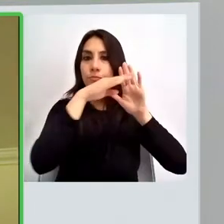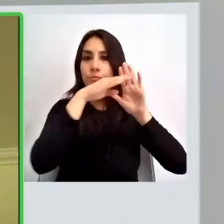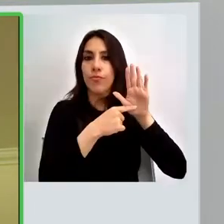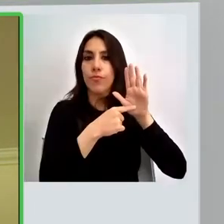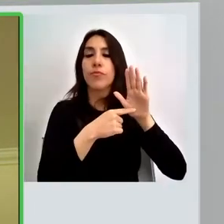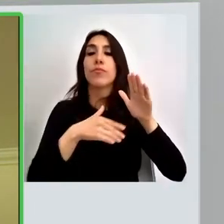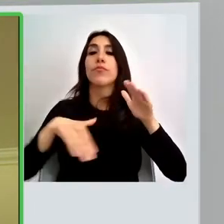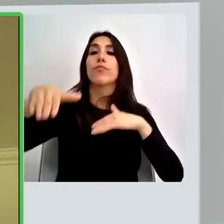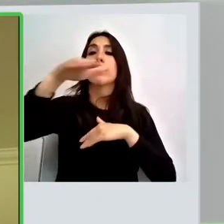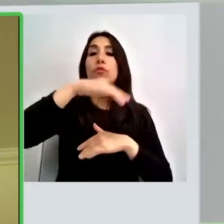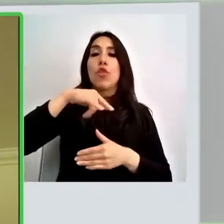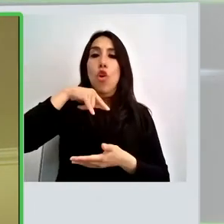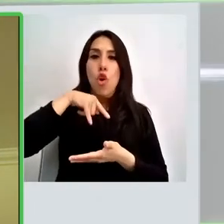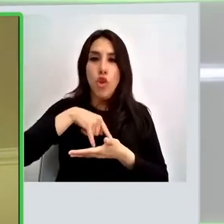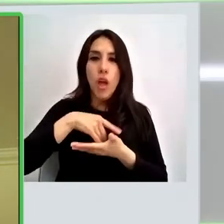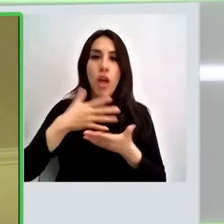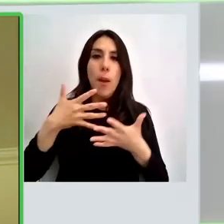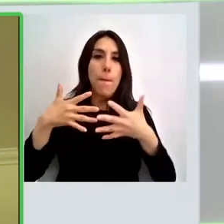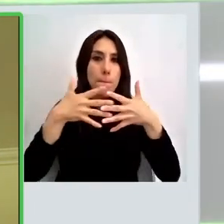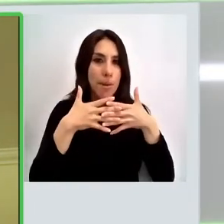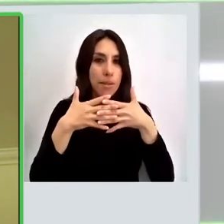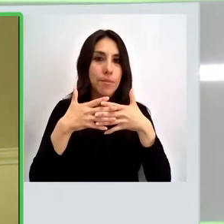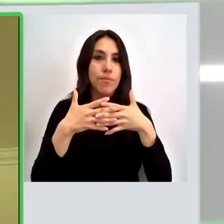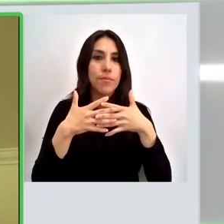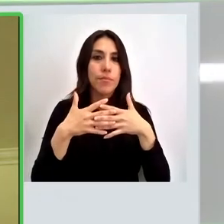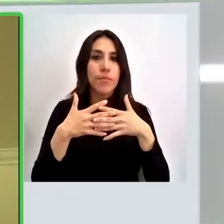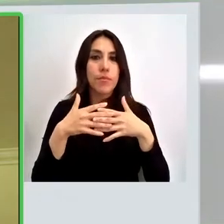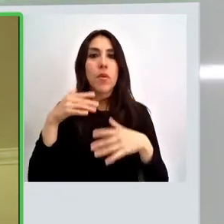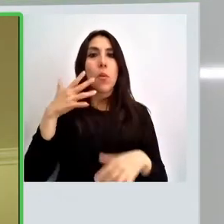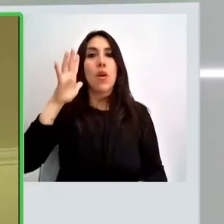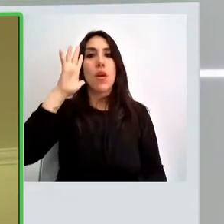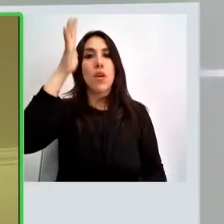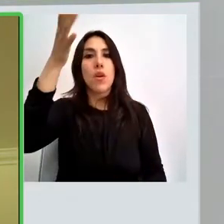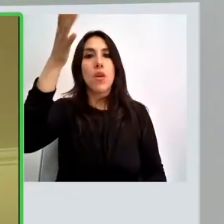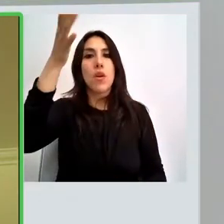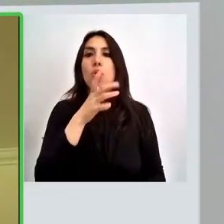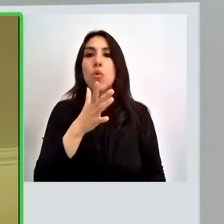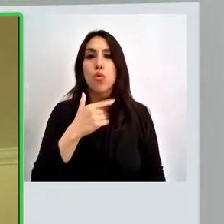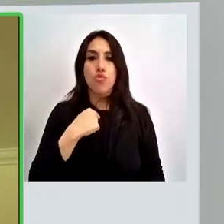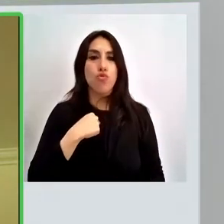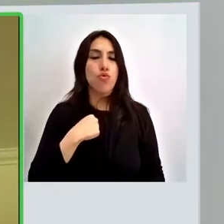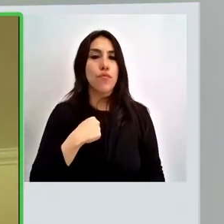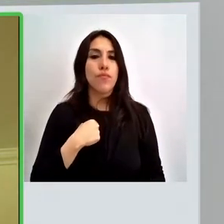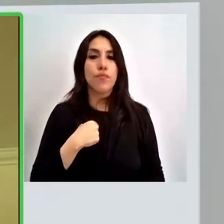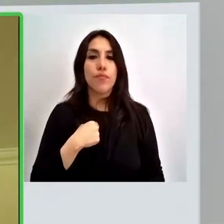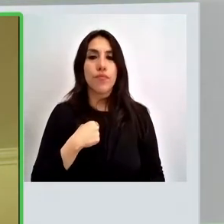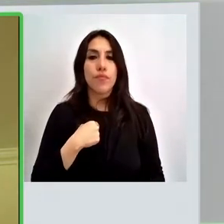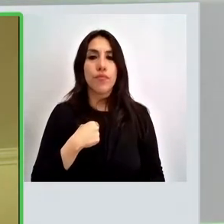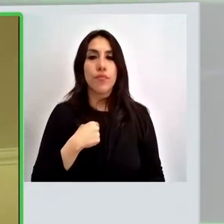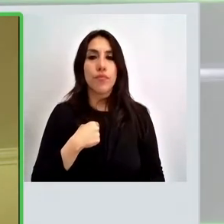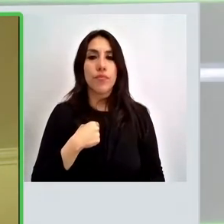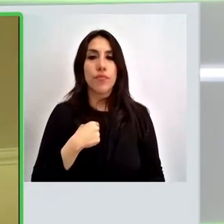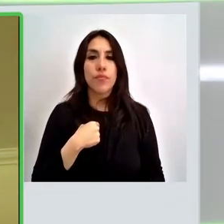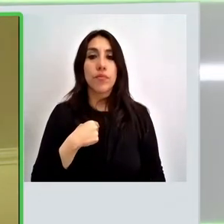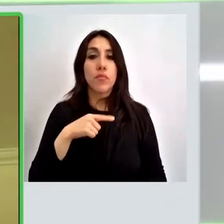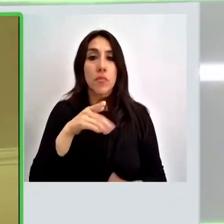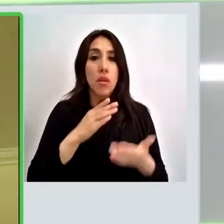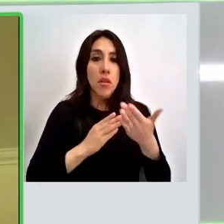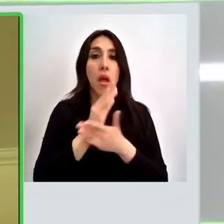para poder tener la posibilidad de que esto pasará a ser una ley en 1990